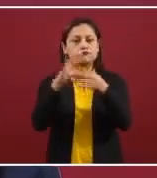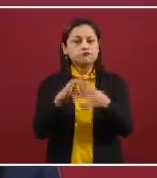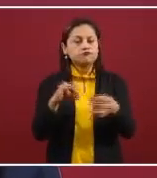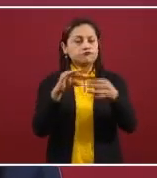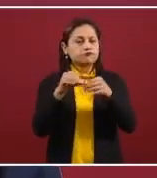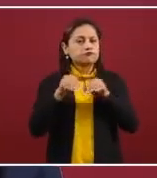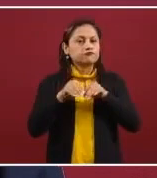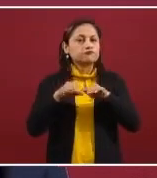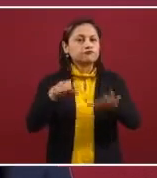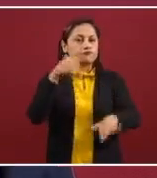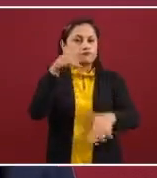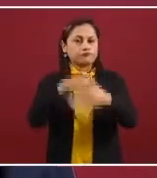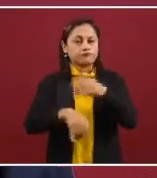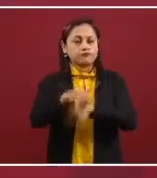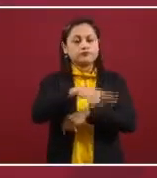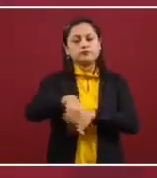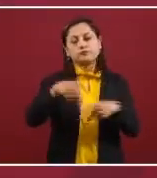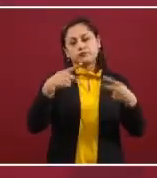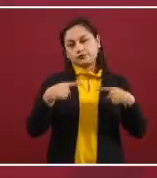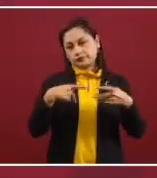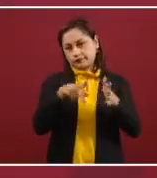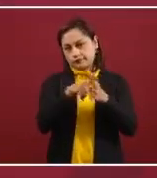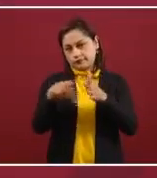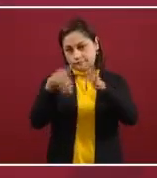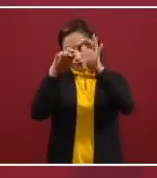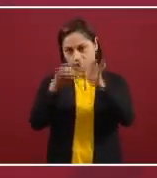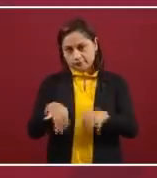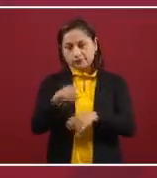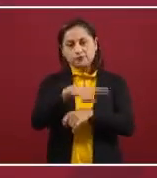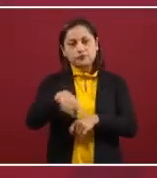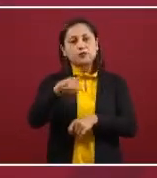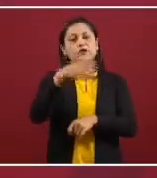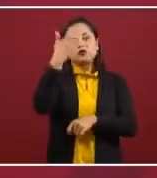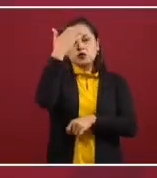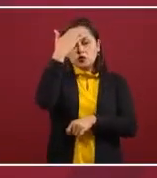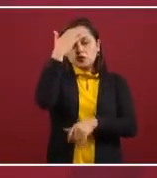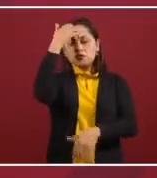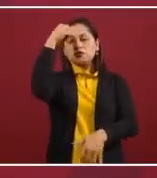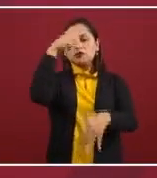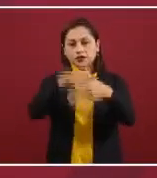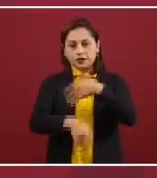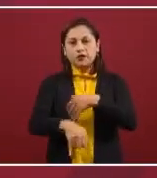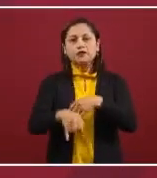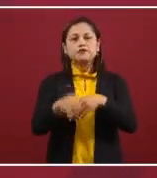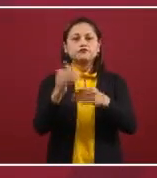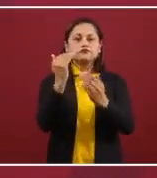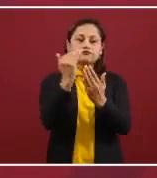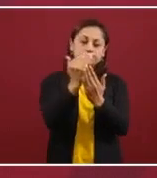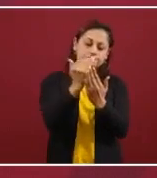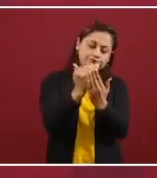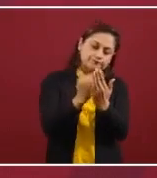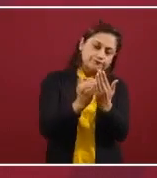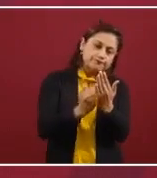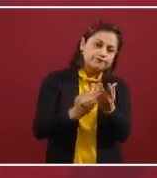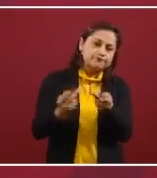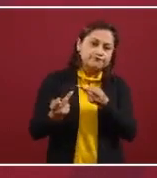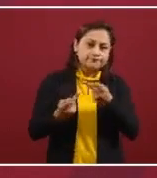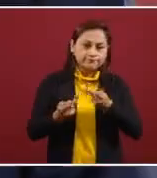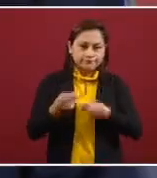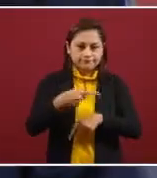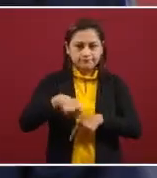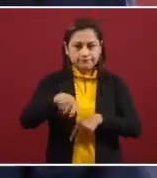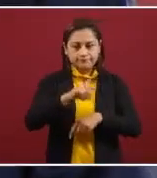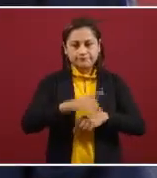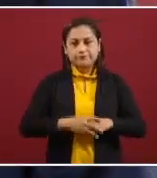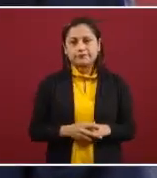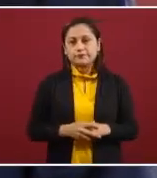de información para que se conozca a detalle este plan.